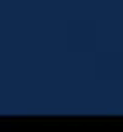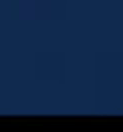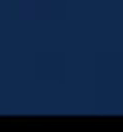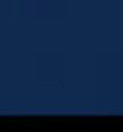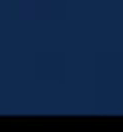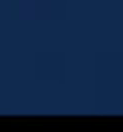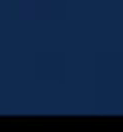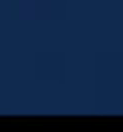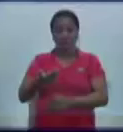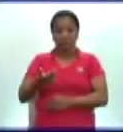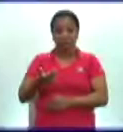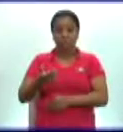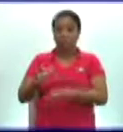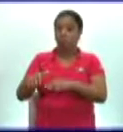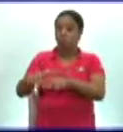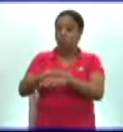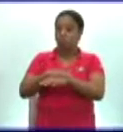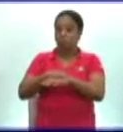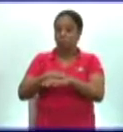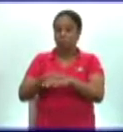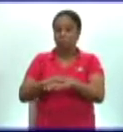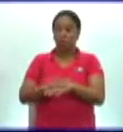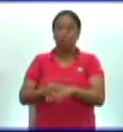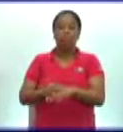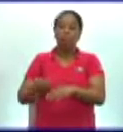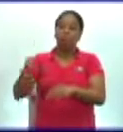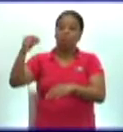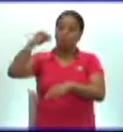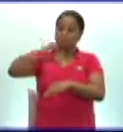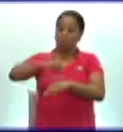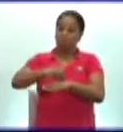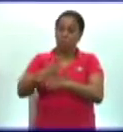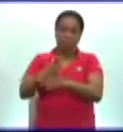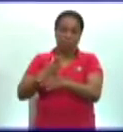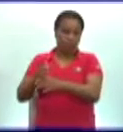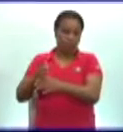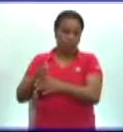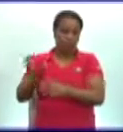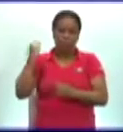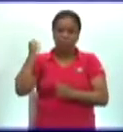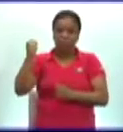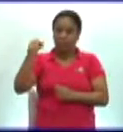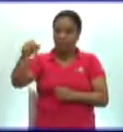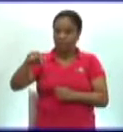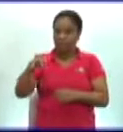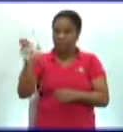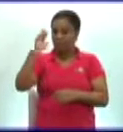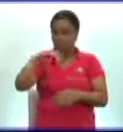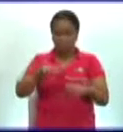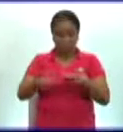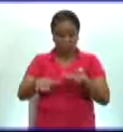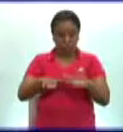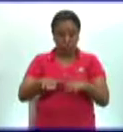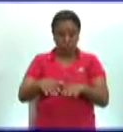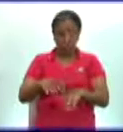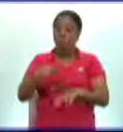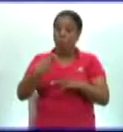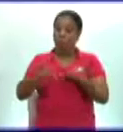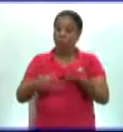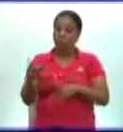Cuando sobre un cuerpo actúan varias fuerzas y éste no se mueve o lo hace con